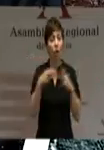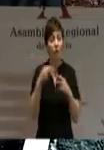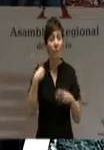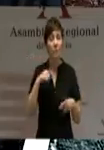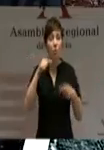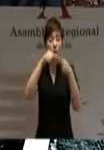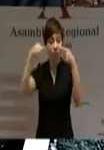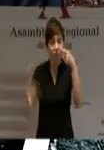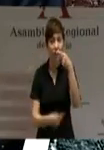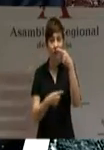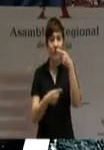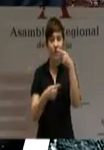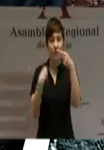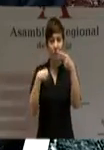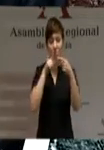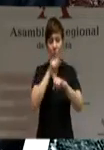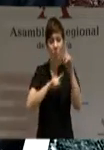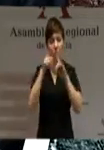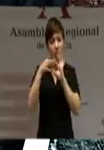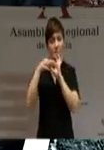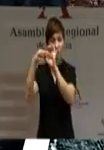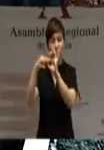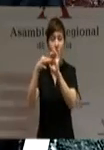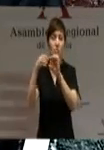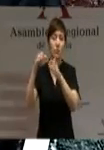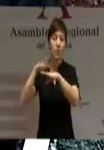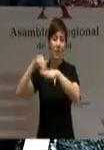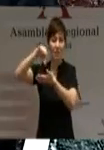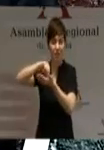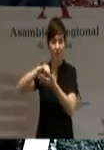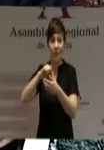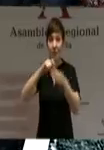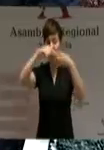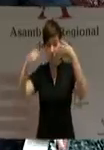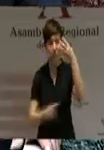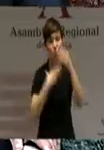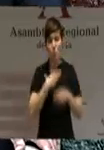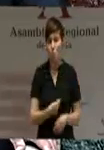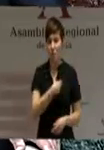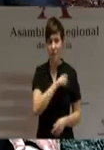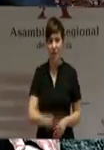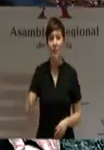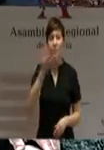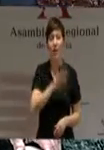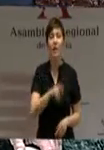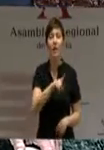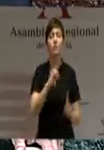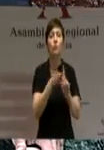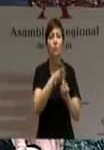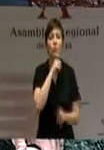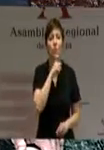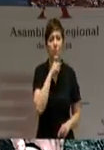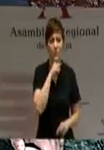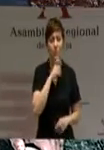por la desviación del déficit, el mayor de todas las comunidades autónomas? Mal comienza cuando nos enteramos por